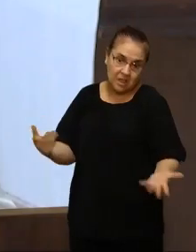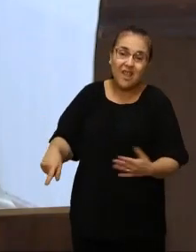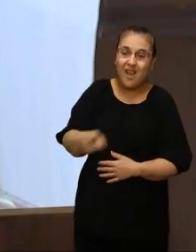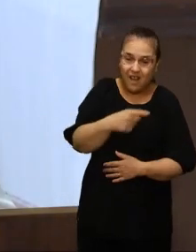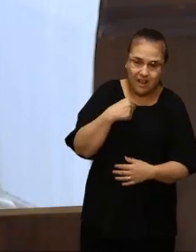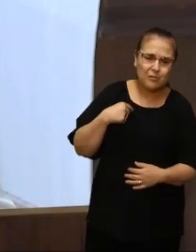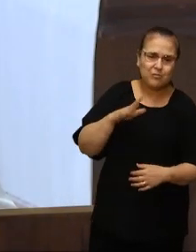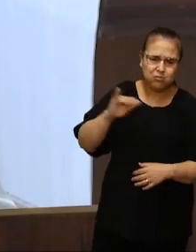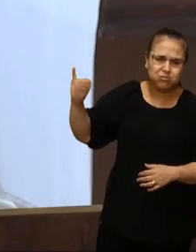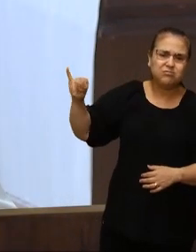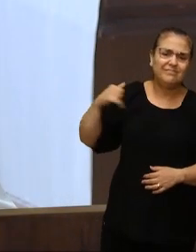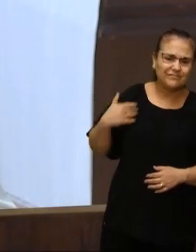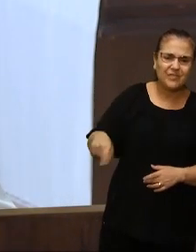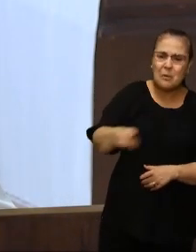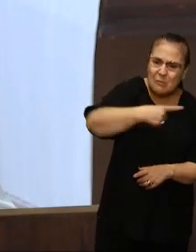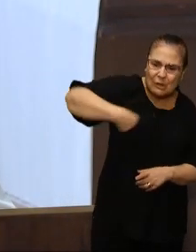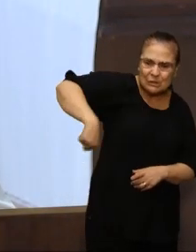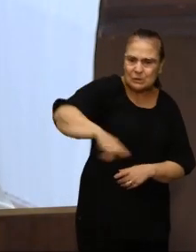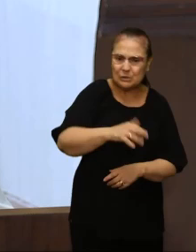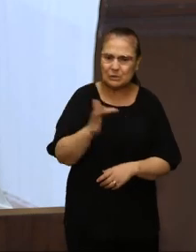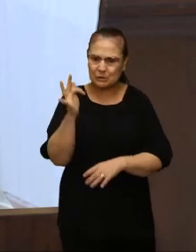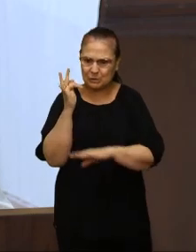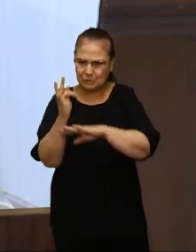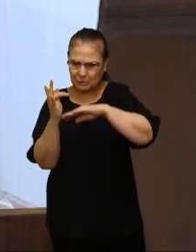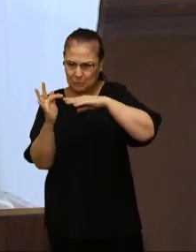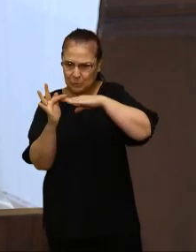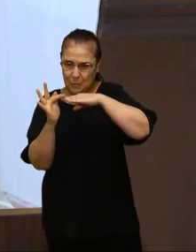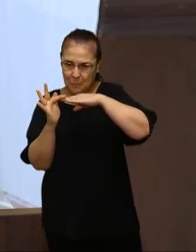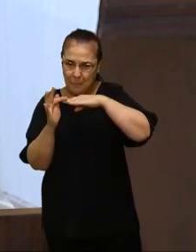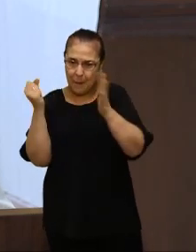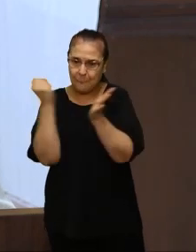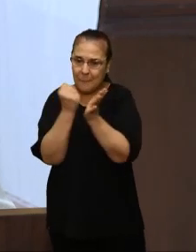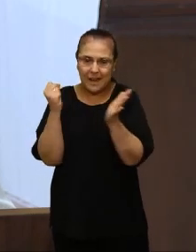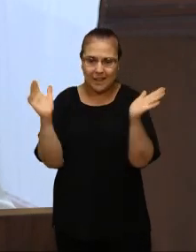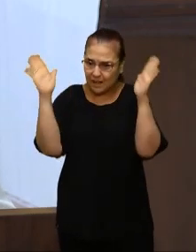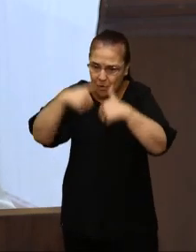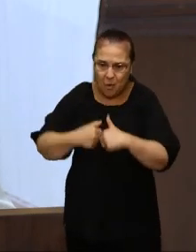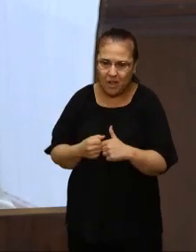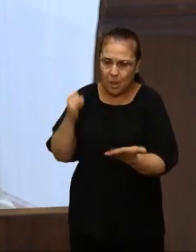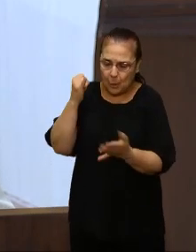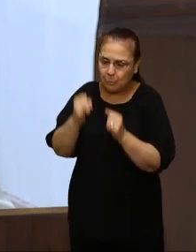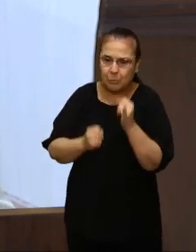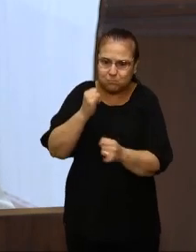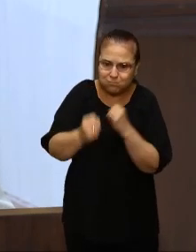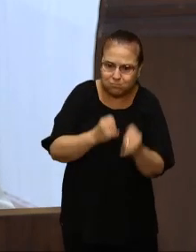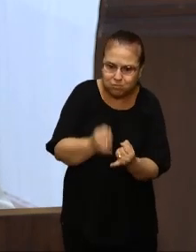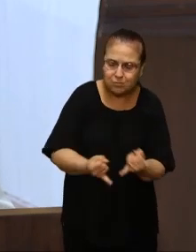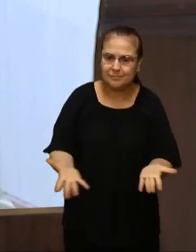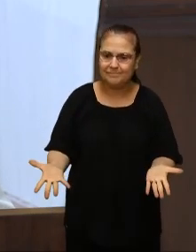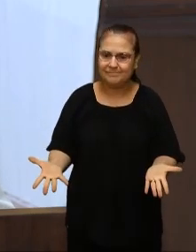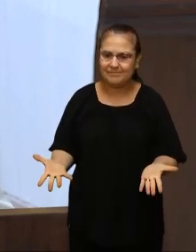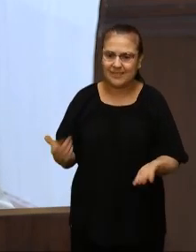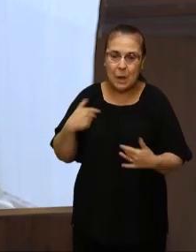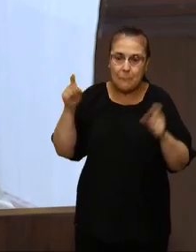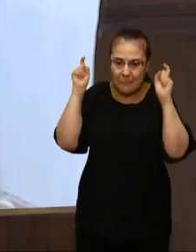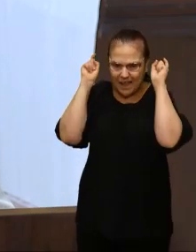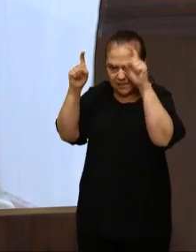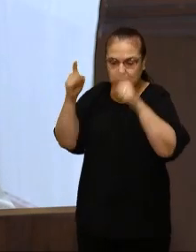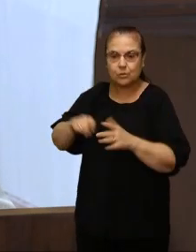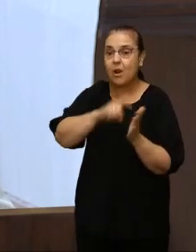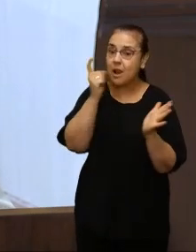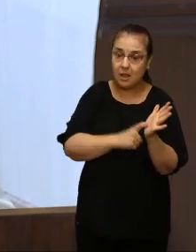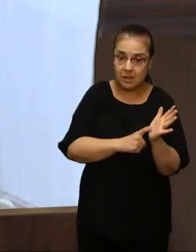no señaladas, que la gente pisa sin saberlo! Le replicó un maestro de la ley: